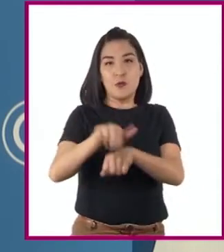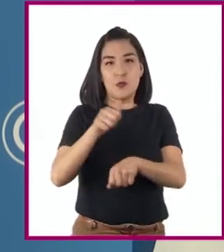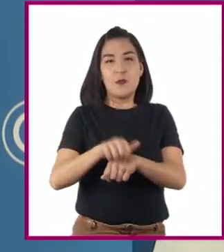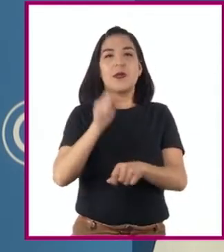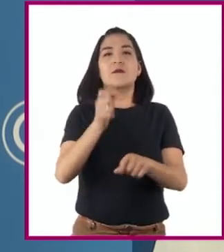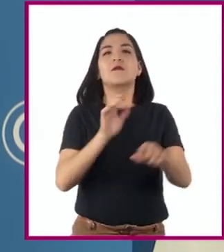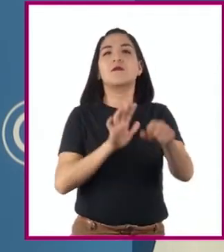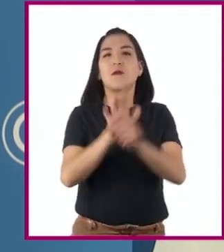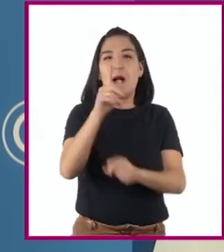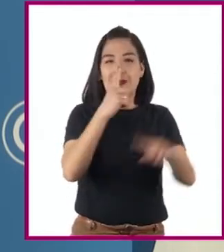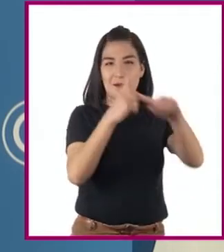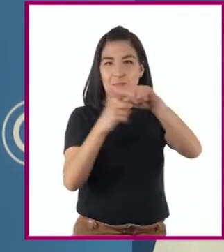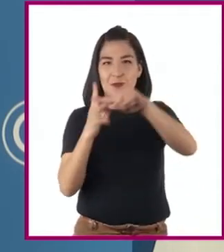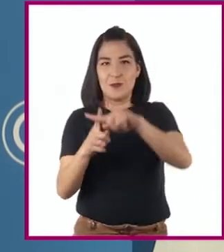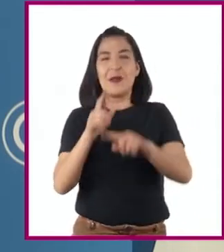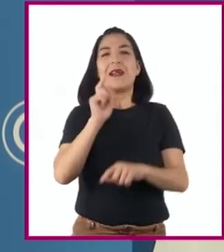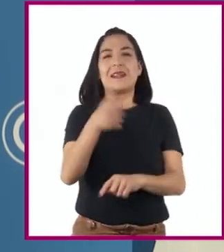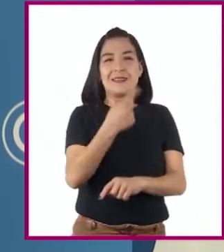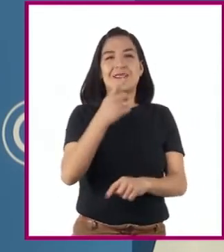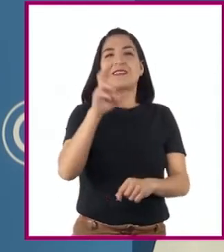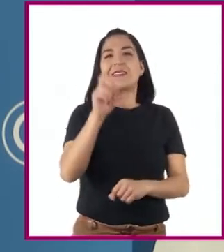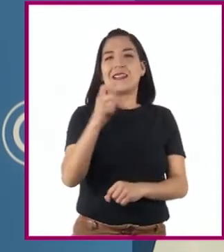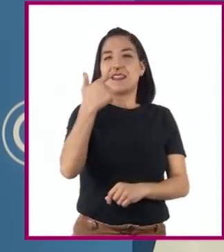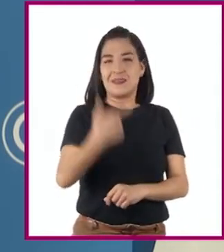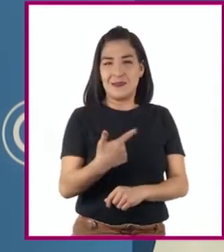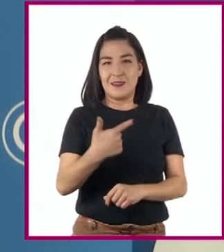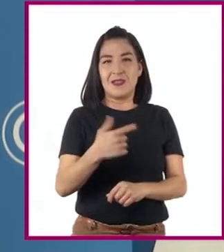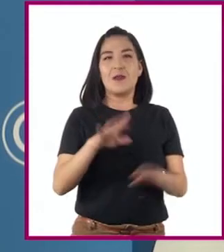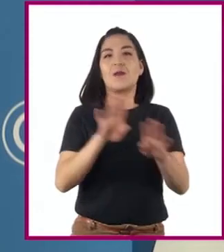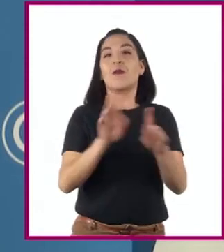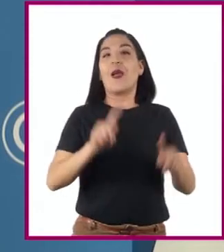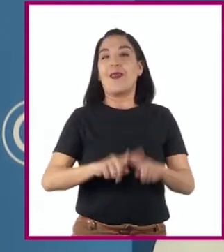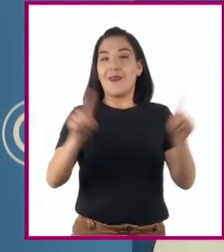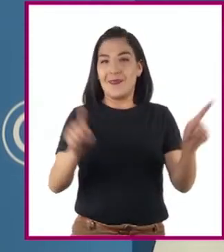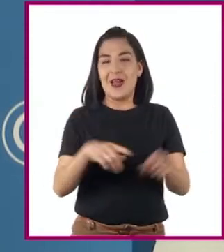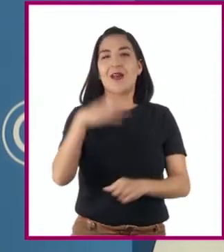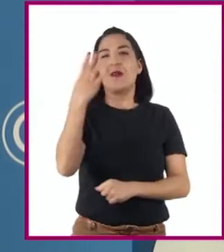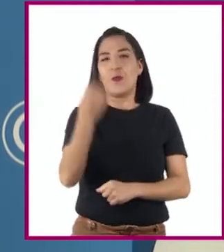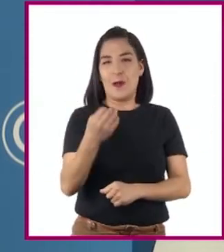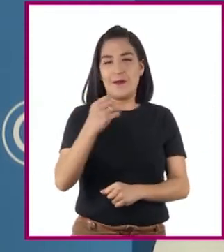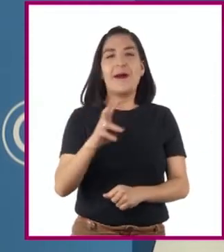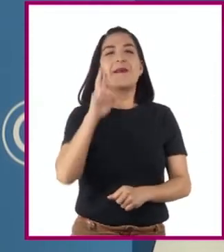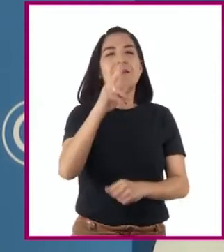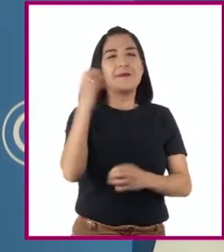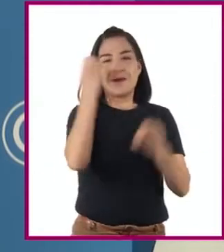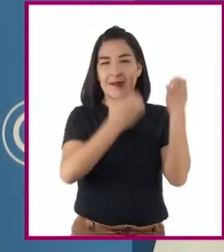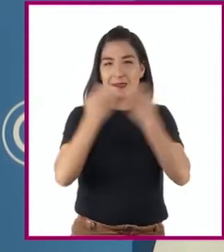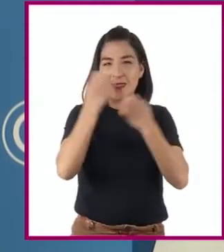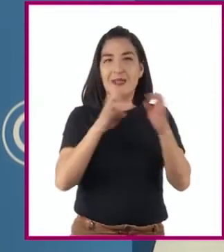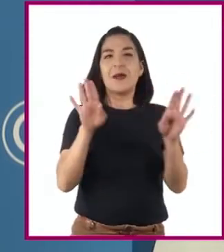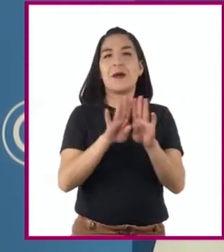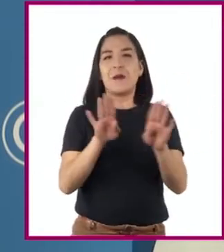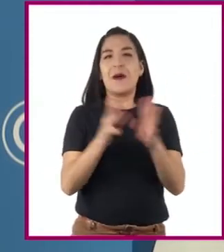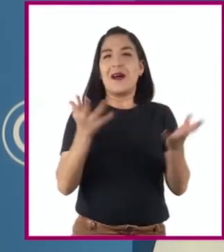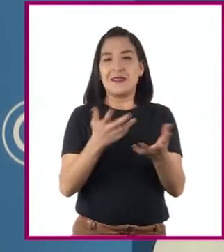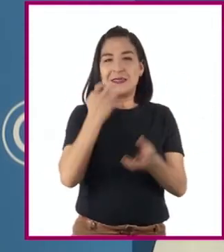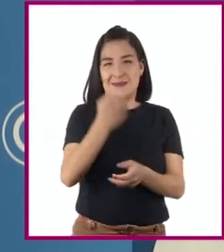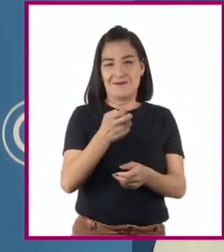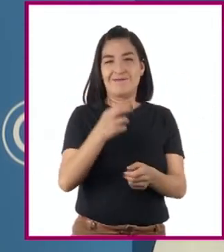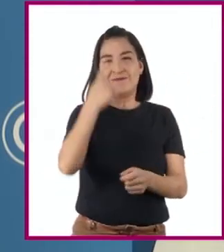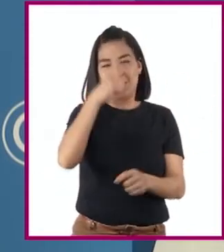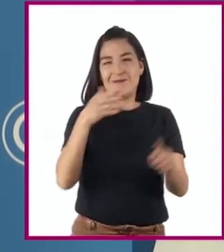suma sea 37 y su diferencia sea 9. Analicemos los elementos de este